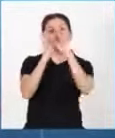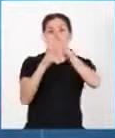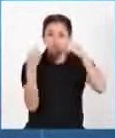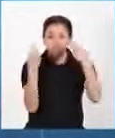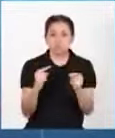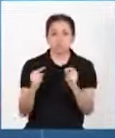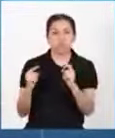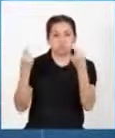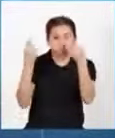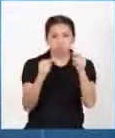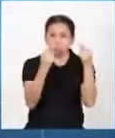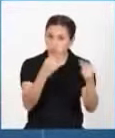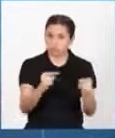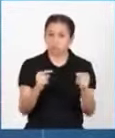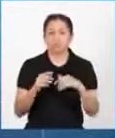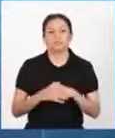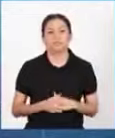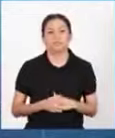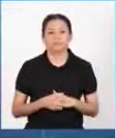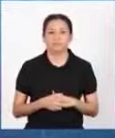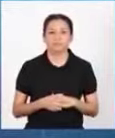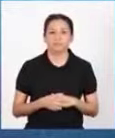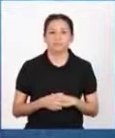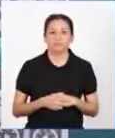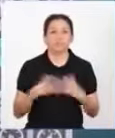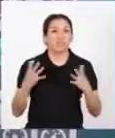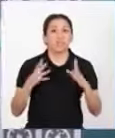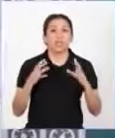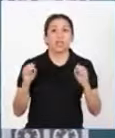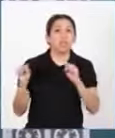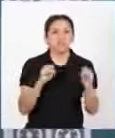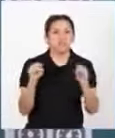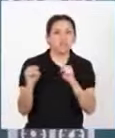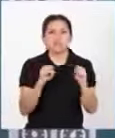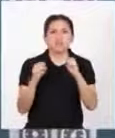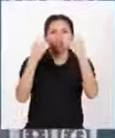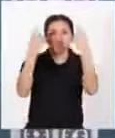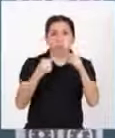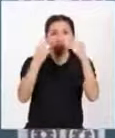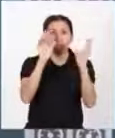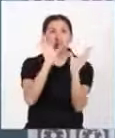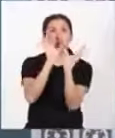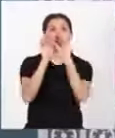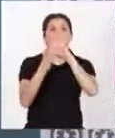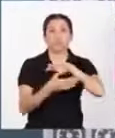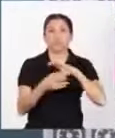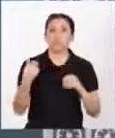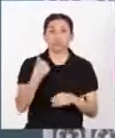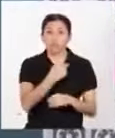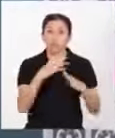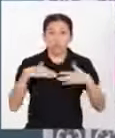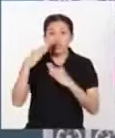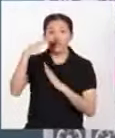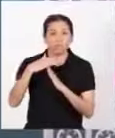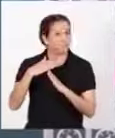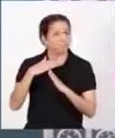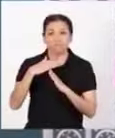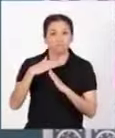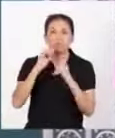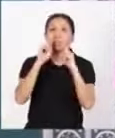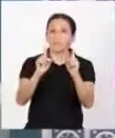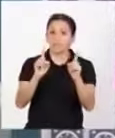los riesgos ante los desastres naturales. Desastres que generalmente no